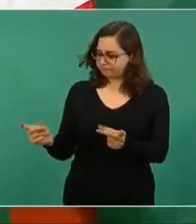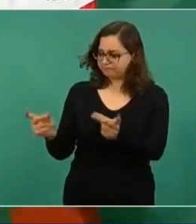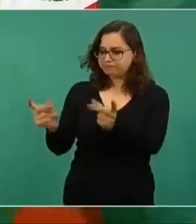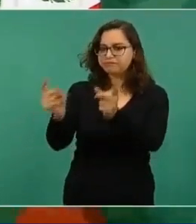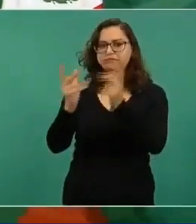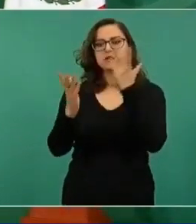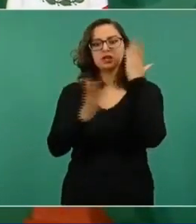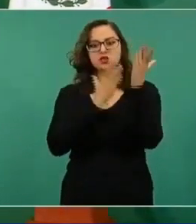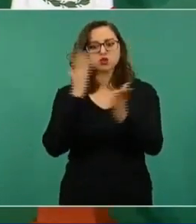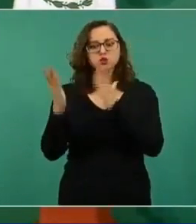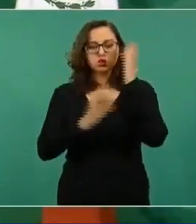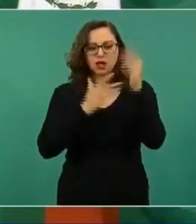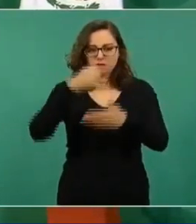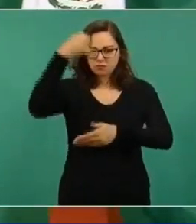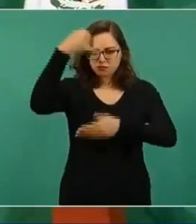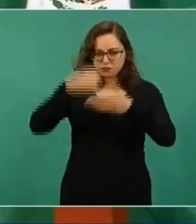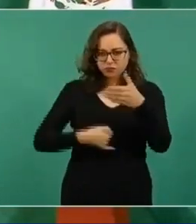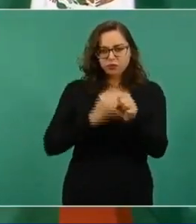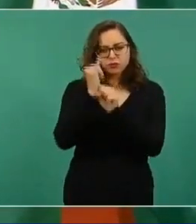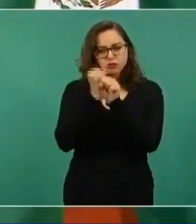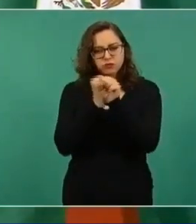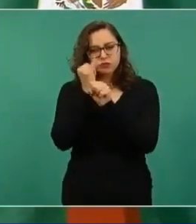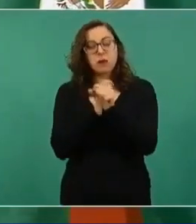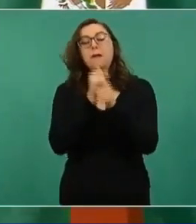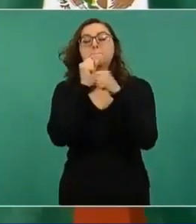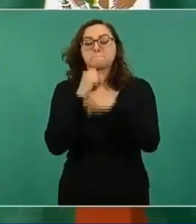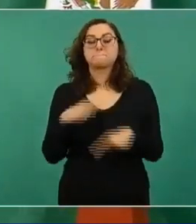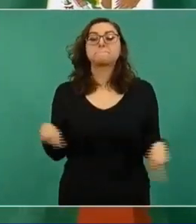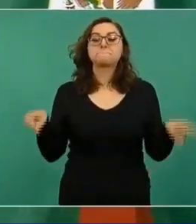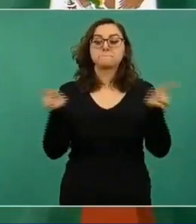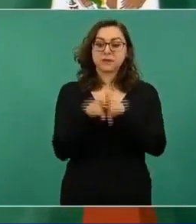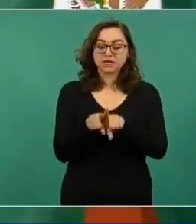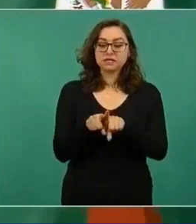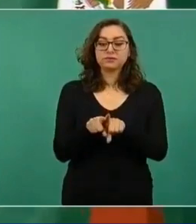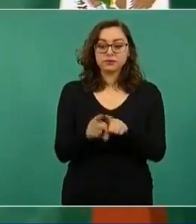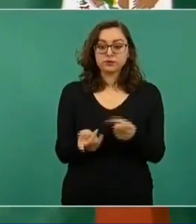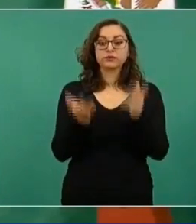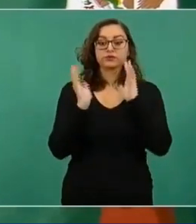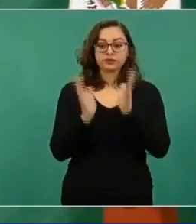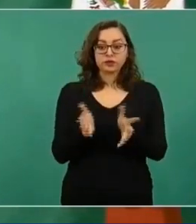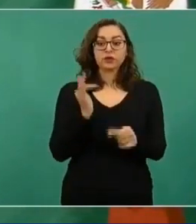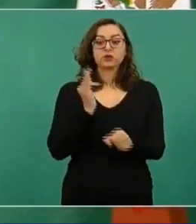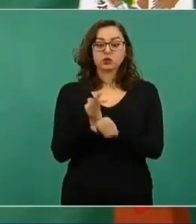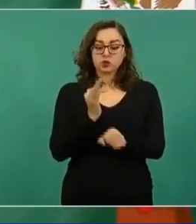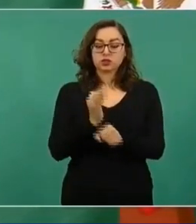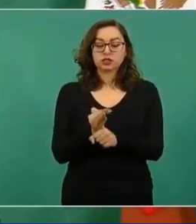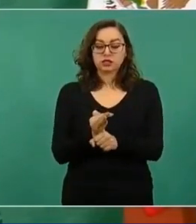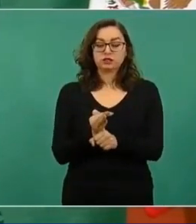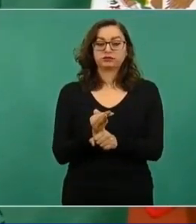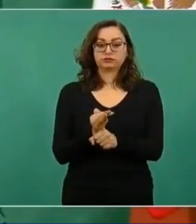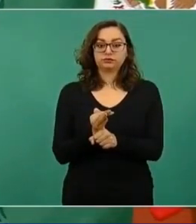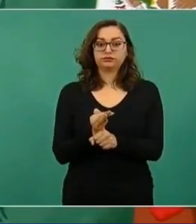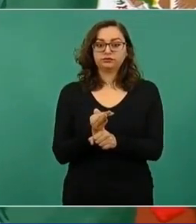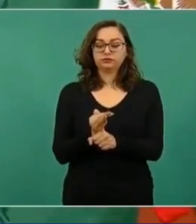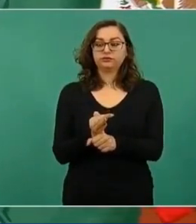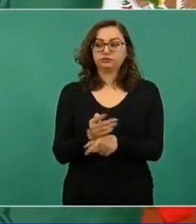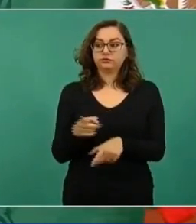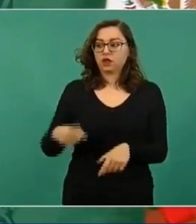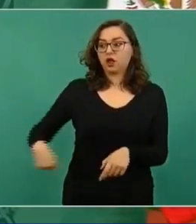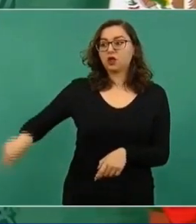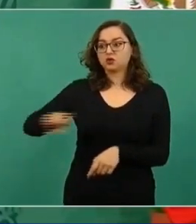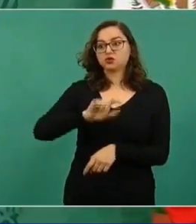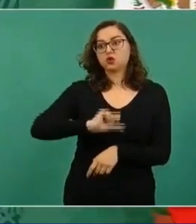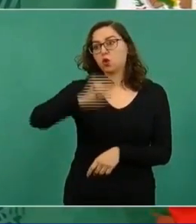más especialistas, y estamos también en condiciones de que se vayan a formar al